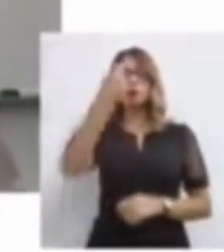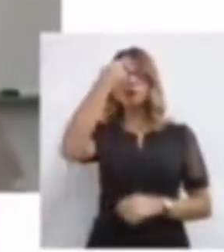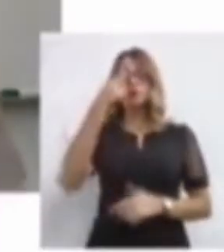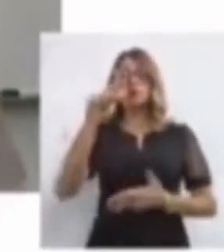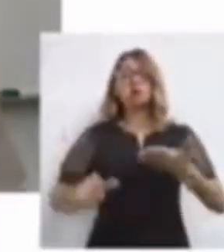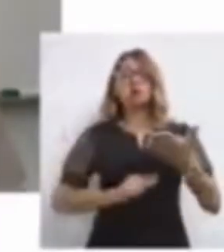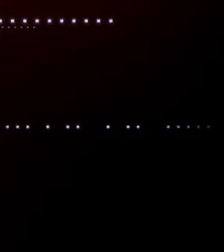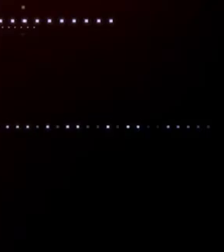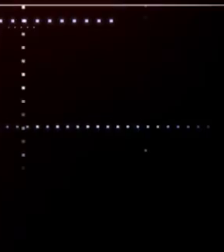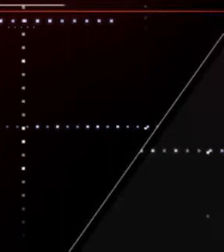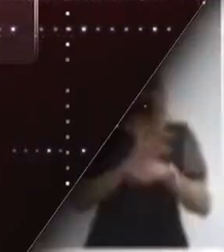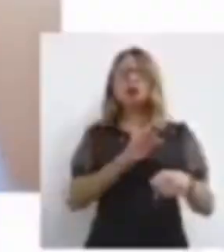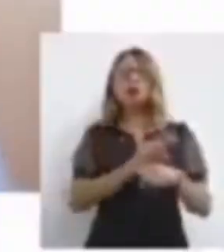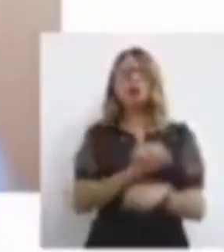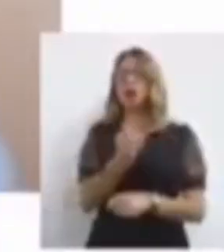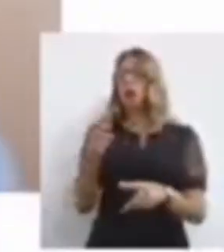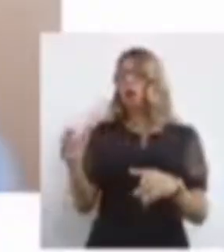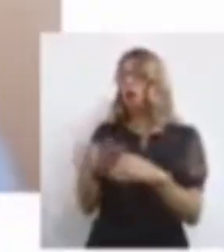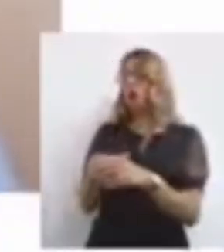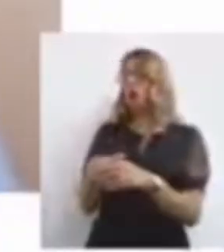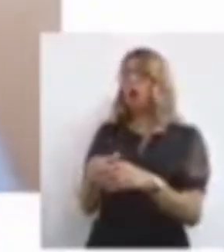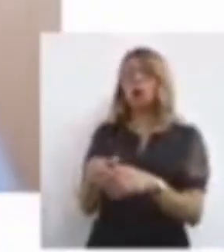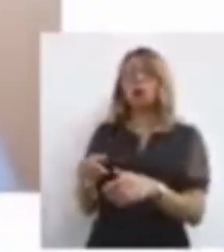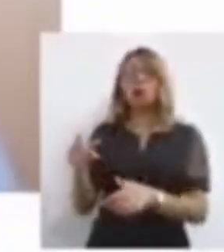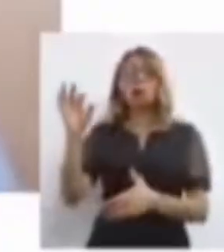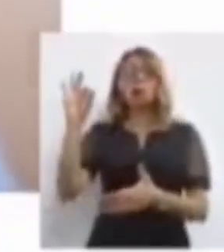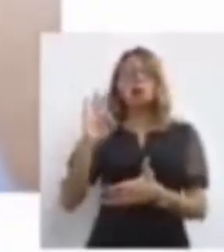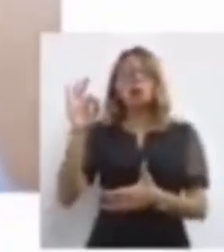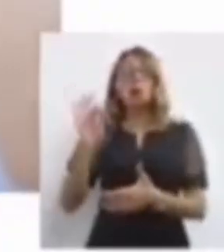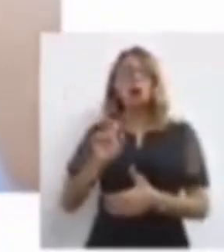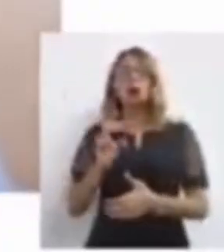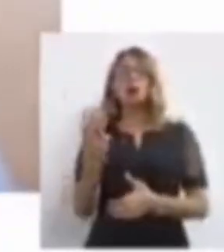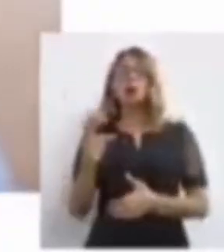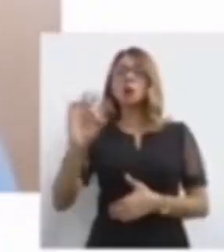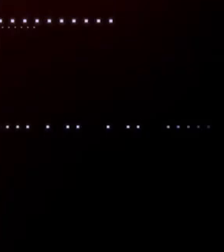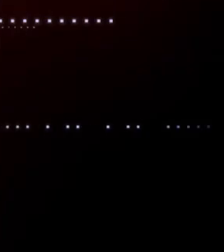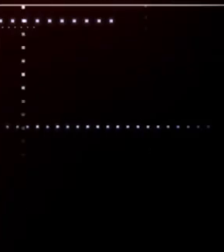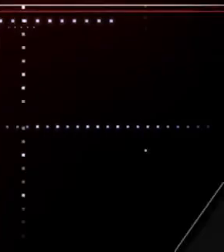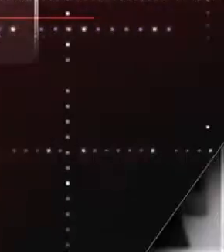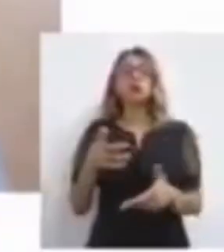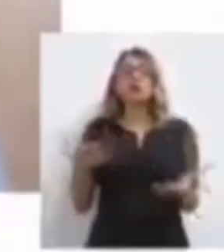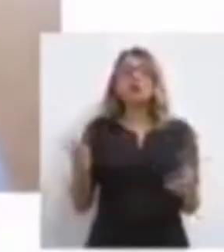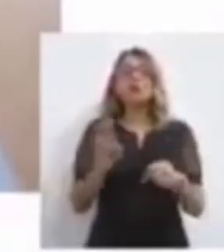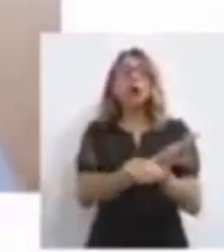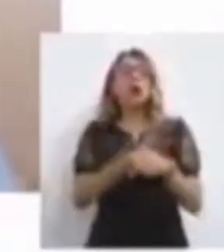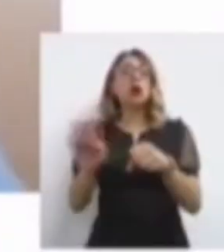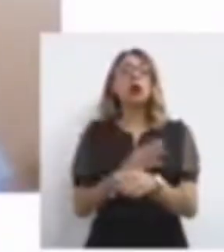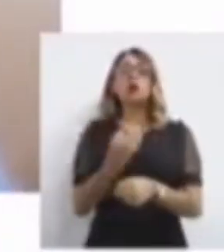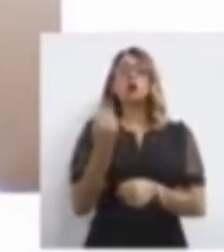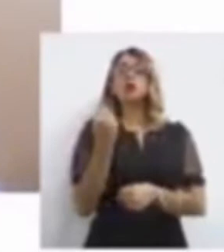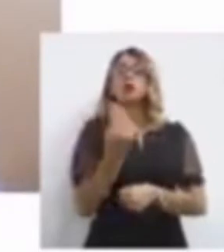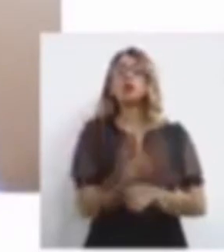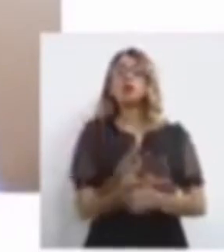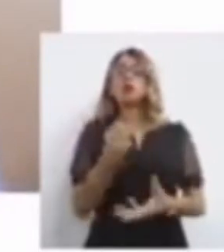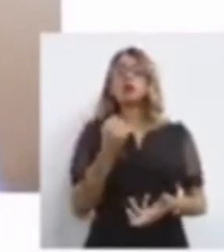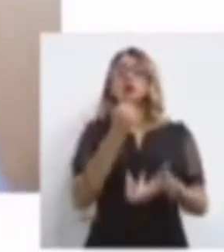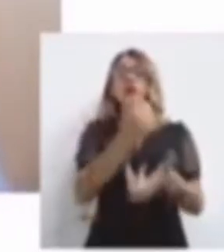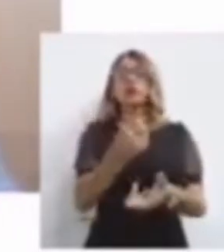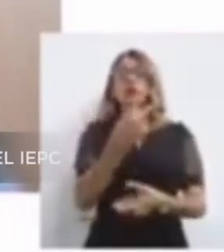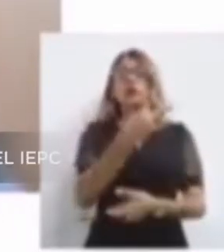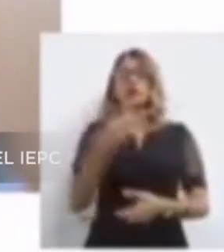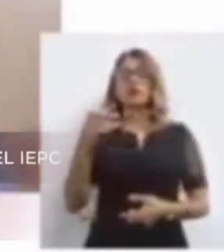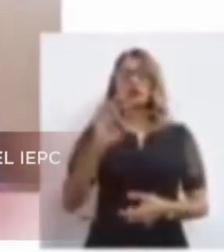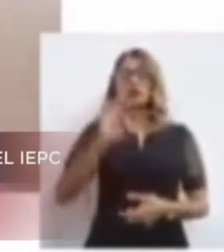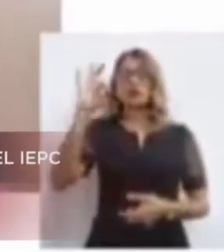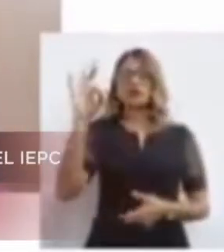recibiendo. Es cuanto, gracias. Juan José Ramos, representante de Movimiento Ciudadano, agregó. Sería ilógico sostener que un partido